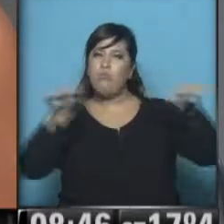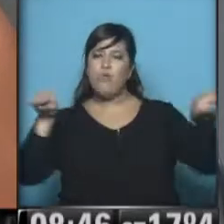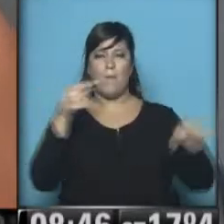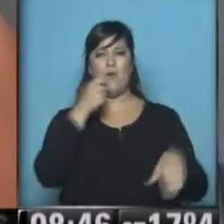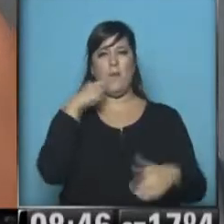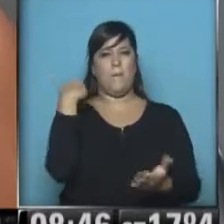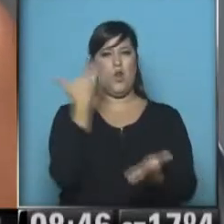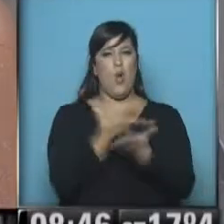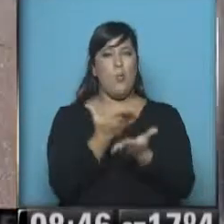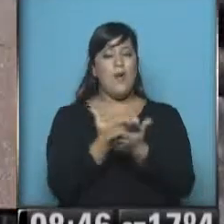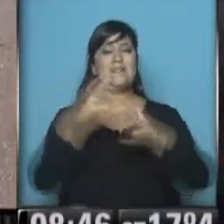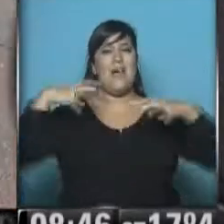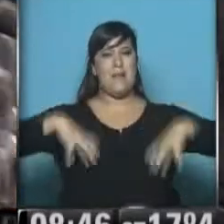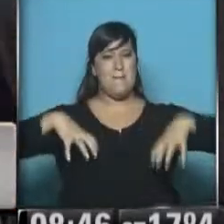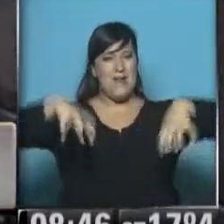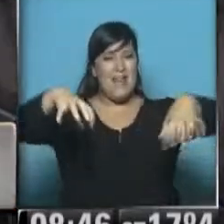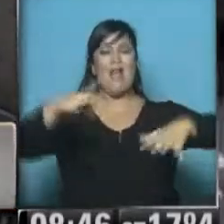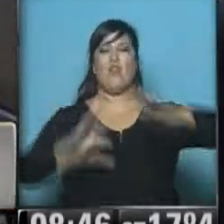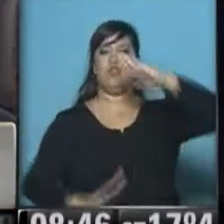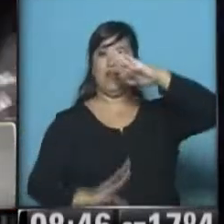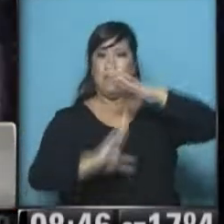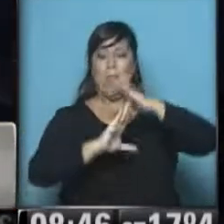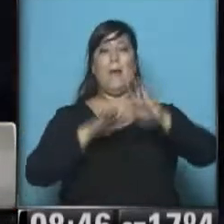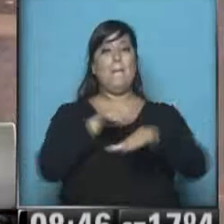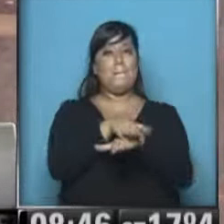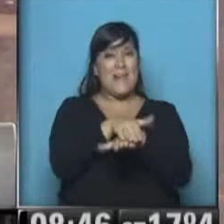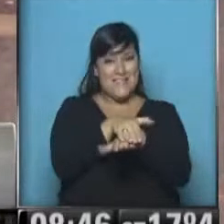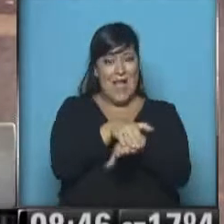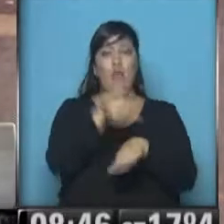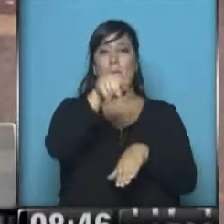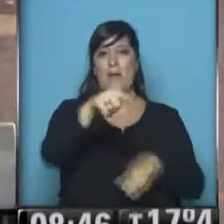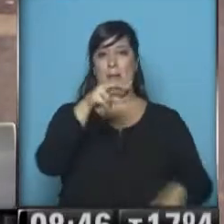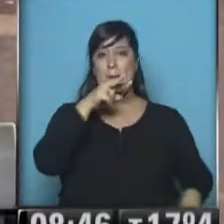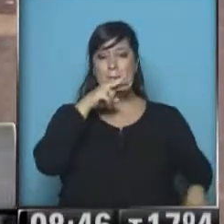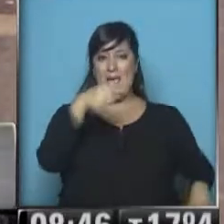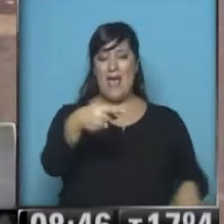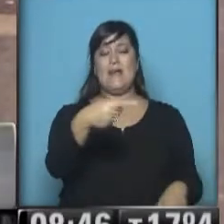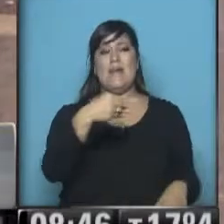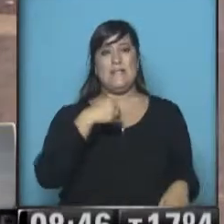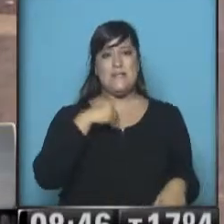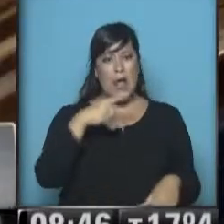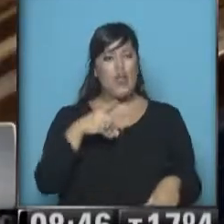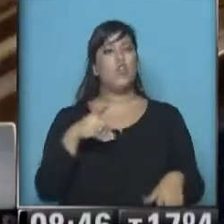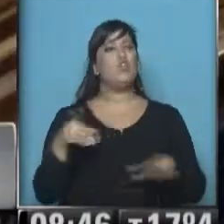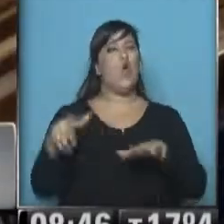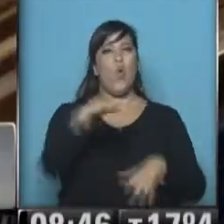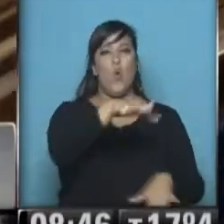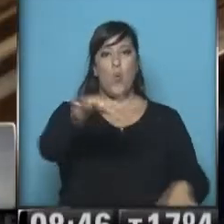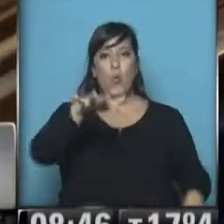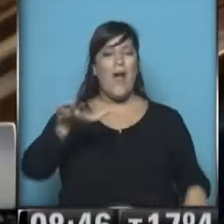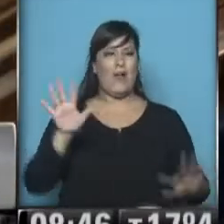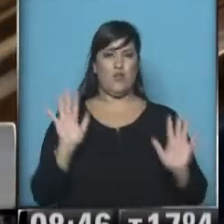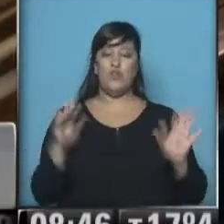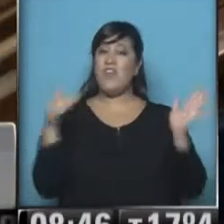en el mercado central. Los precios de los pescados para este Viernes Santo varían bastante de acuerdo a los barrios porteños que se